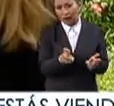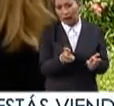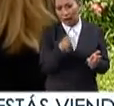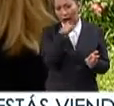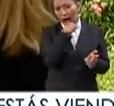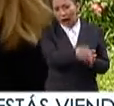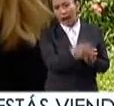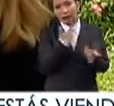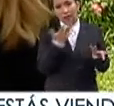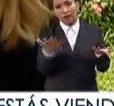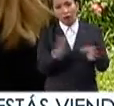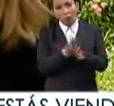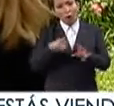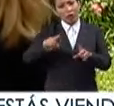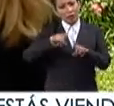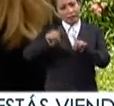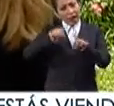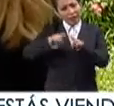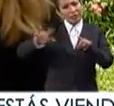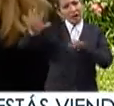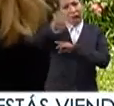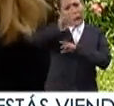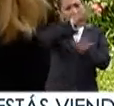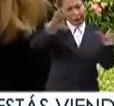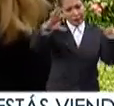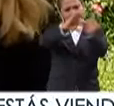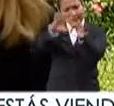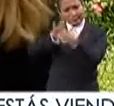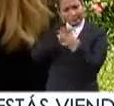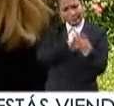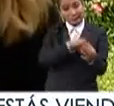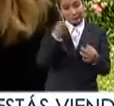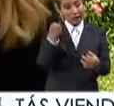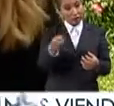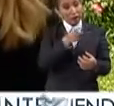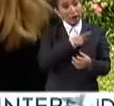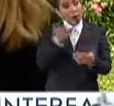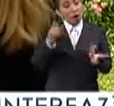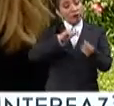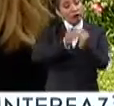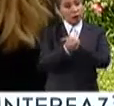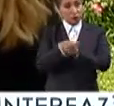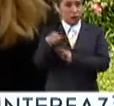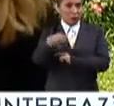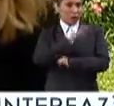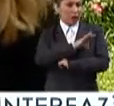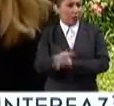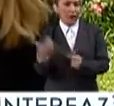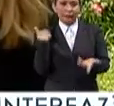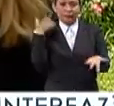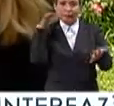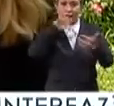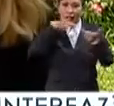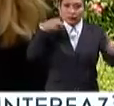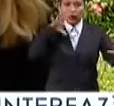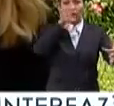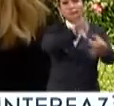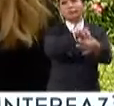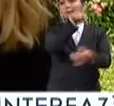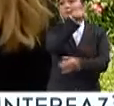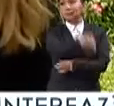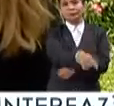son interdisciplinarios son multidisciplinarios algo que tiene que ver con la traducción puede tener que ver con